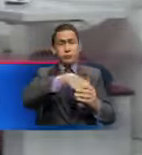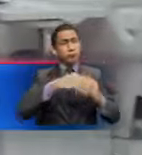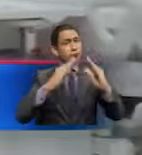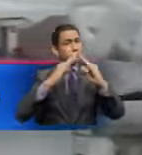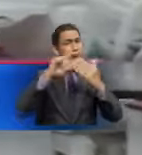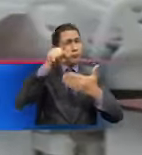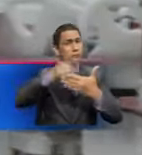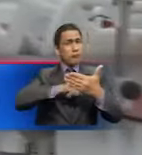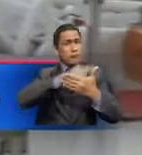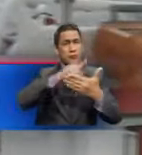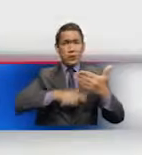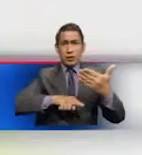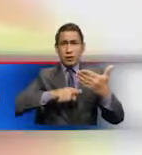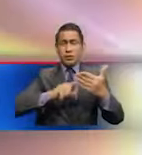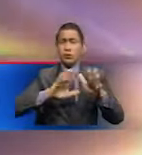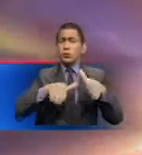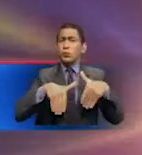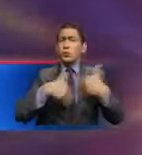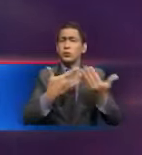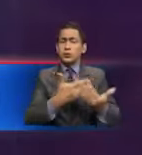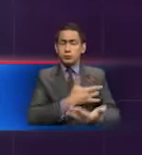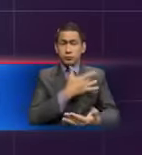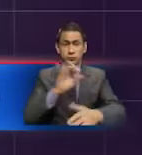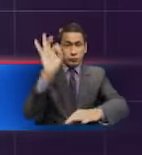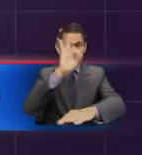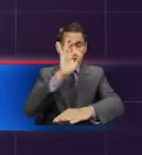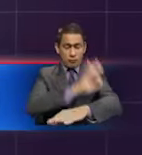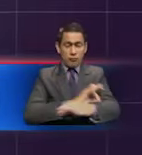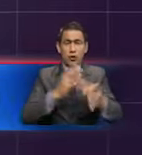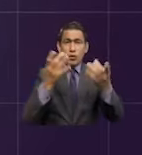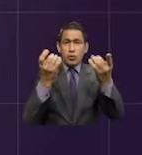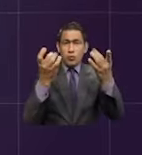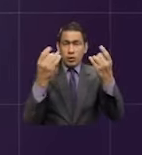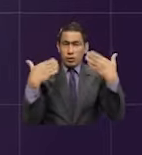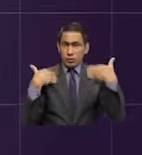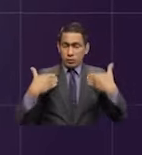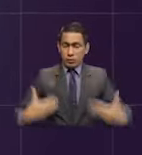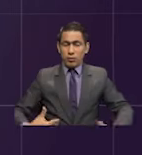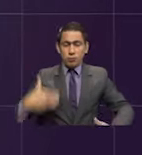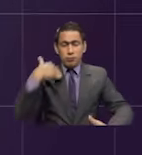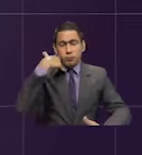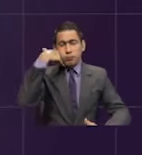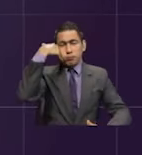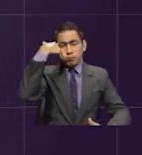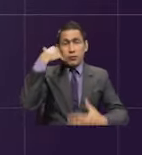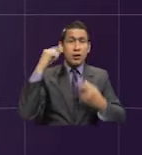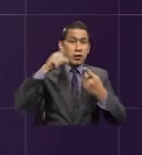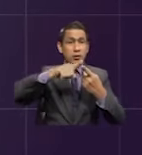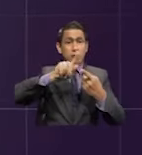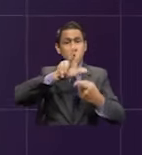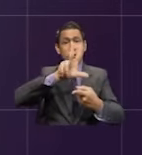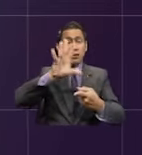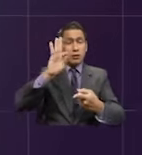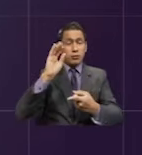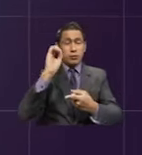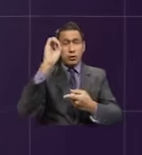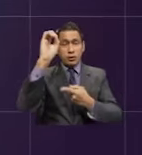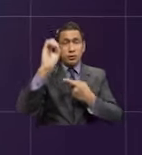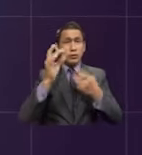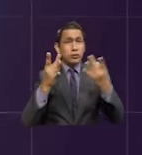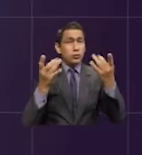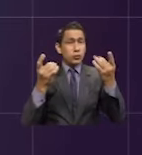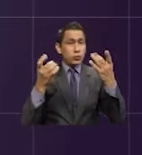se presentan son los siguientes. En el dengue, dolor de huesos y fiebre alta hasta de 39 grados centígrados.